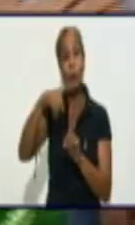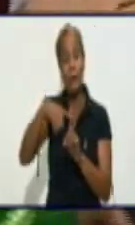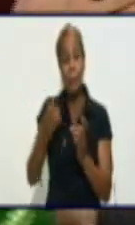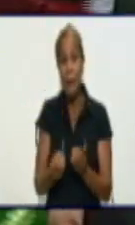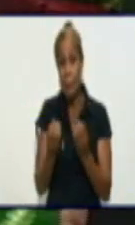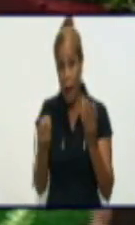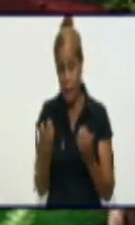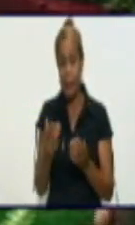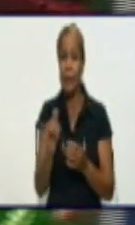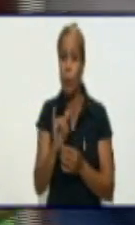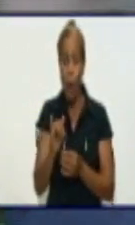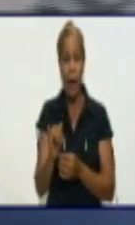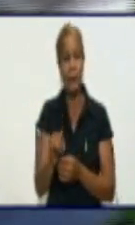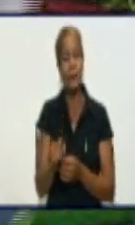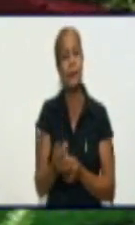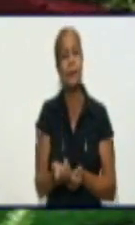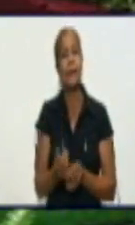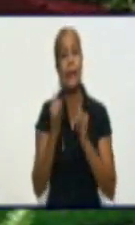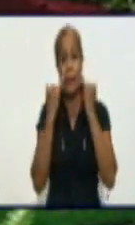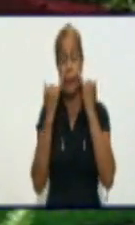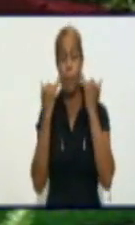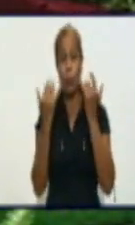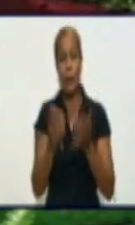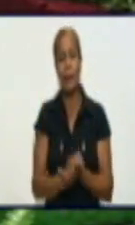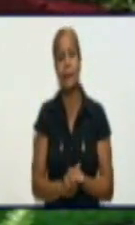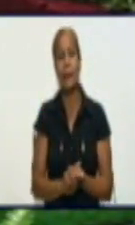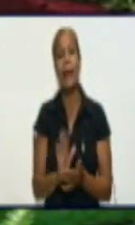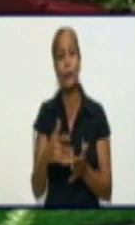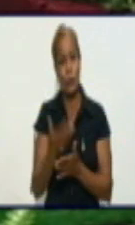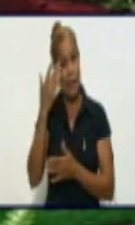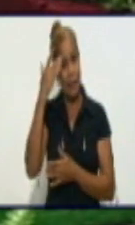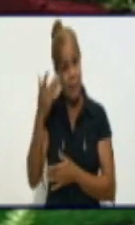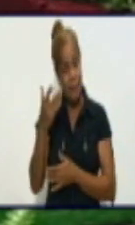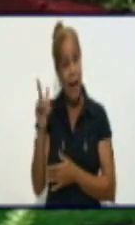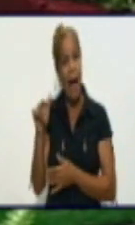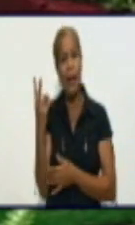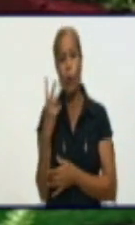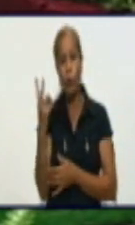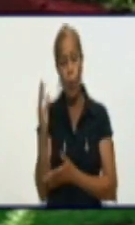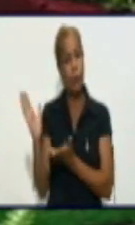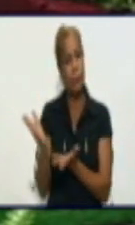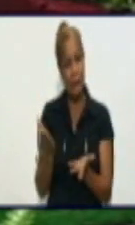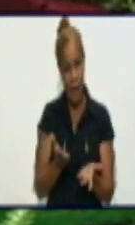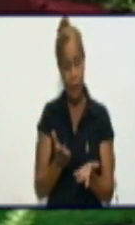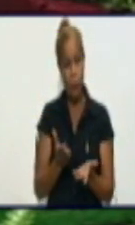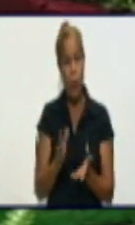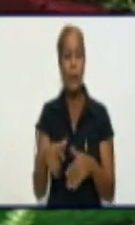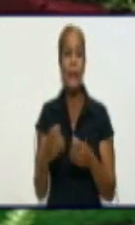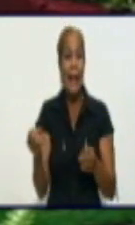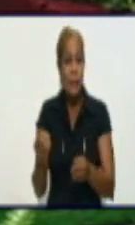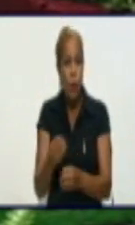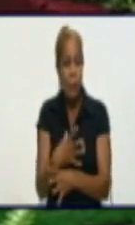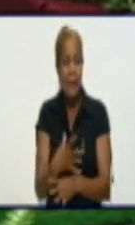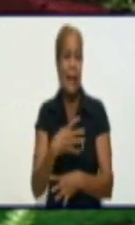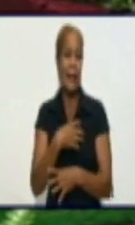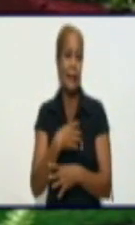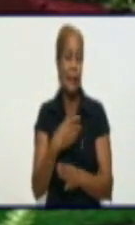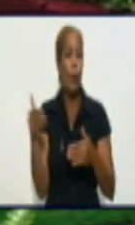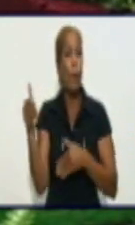allí. Muchísimas gracias a ustedes, gracias también a los invitados que han accedido a este reconocimiento que ha recibido nuestro telecentro por la